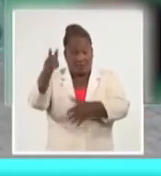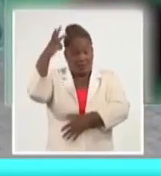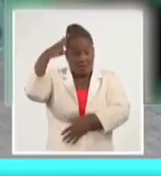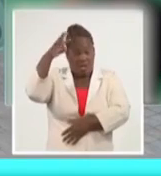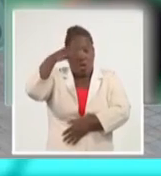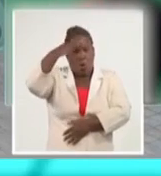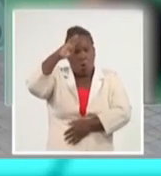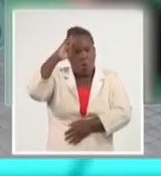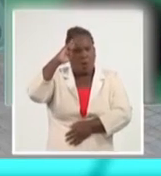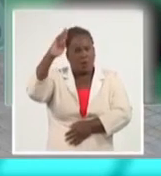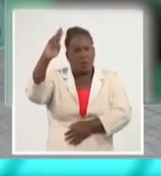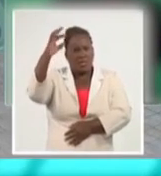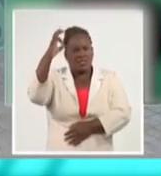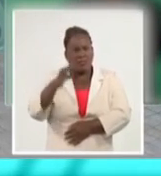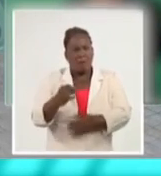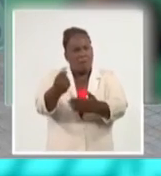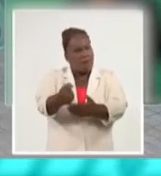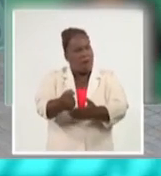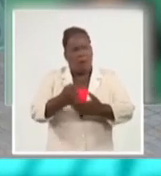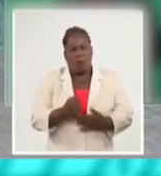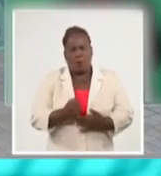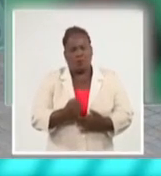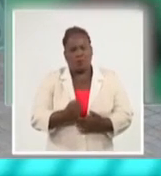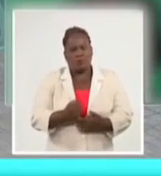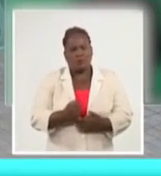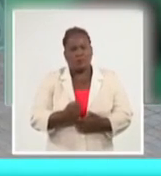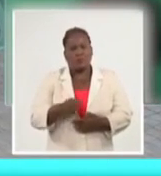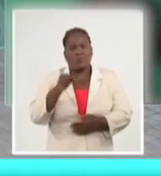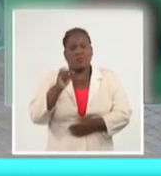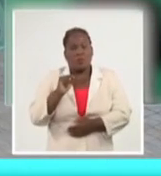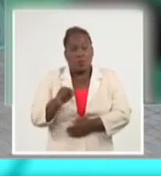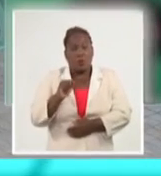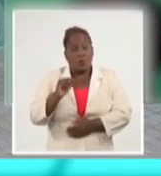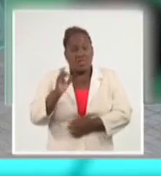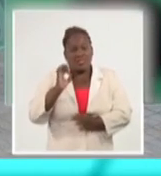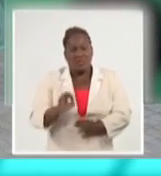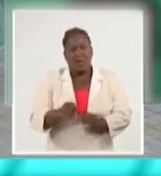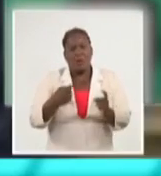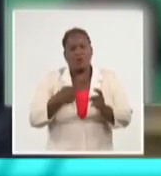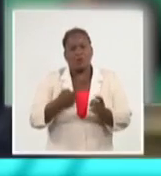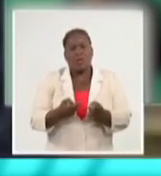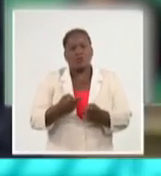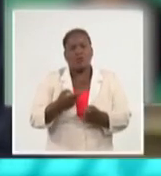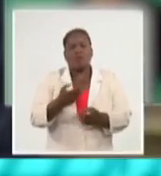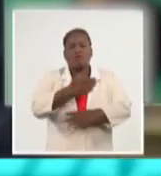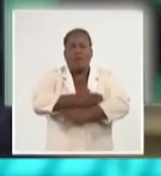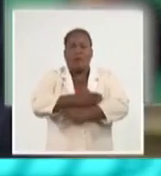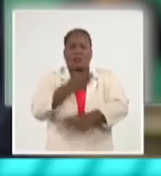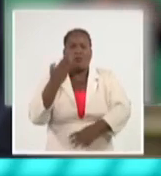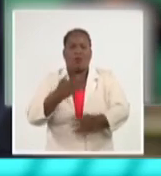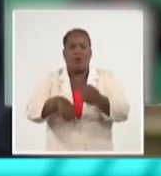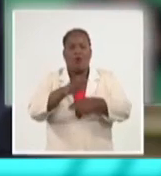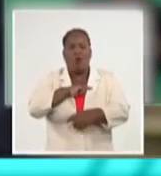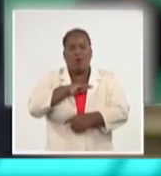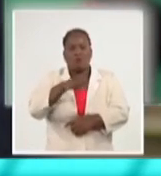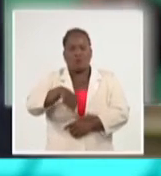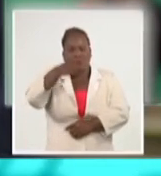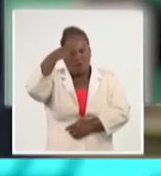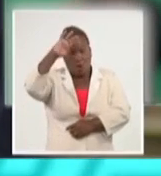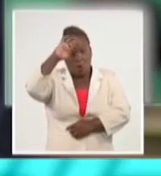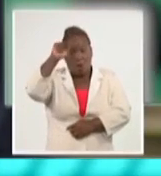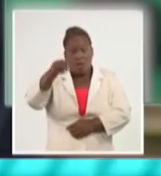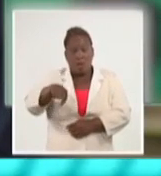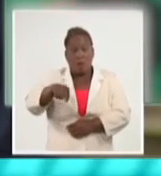recordará siempre sus expresiones de apoyo, su permanente reclamo por el levantamiento del bloqueo y porque se convierta el voto anual de